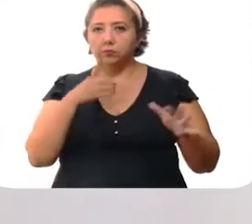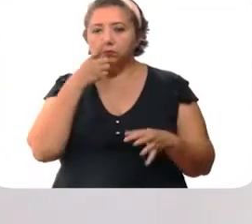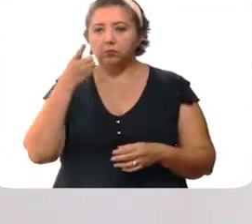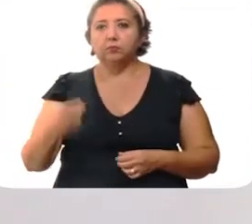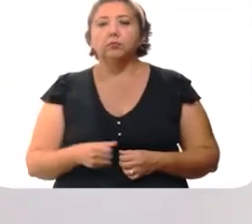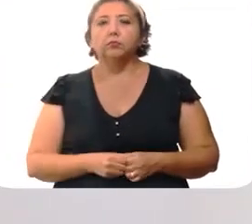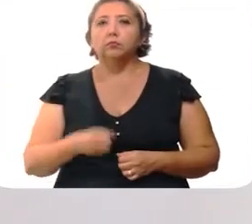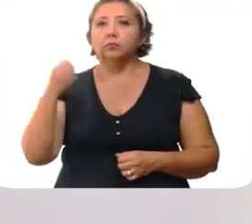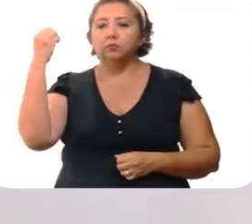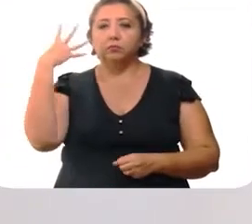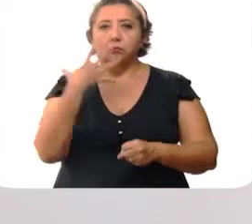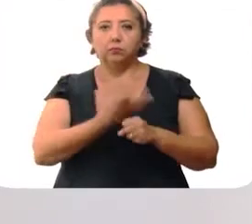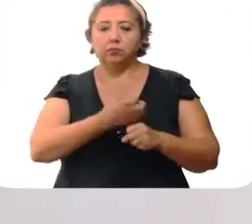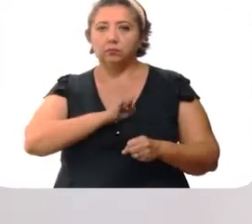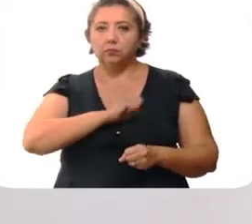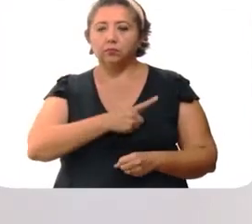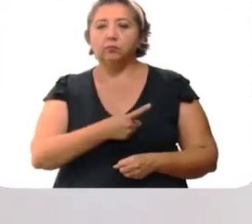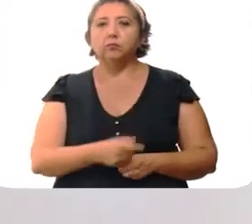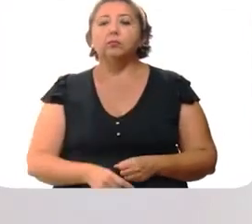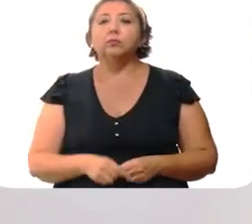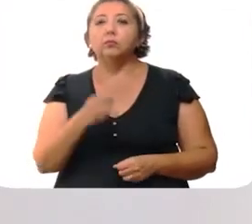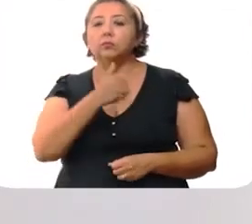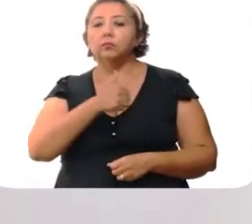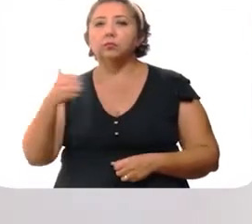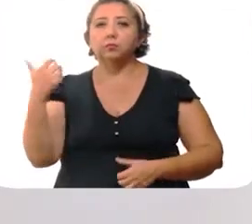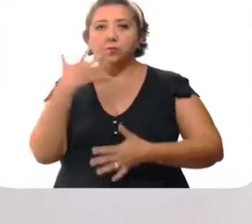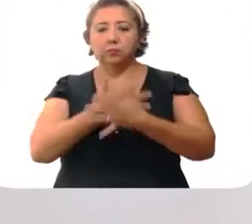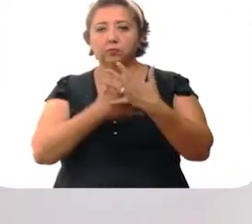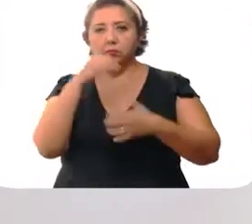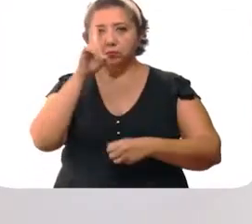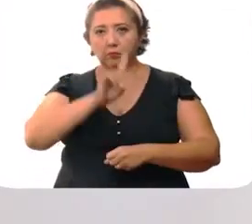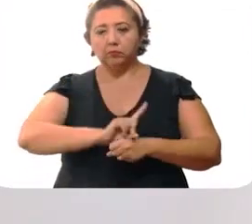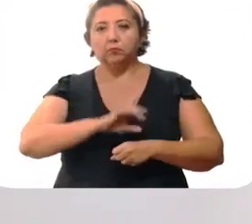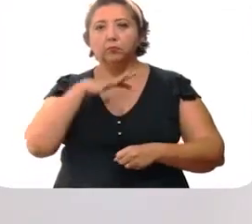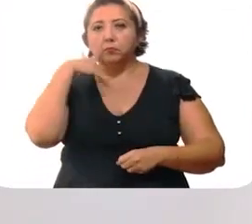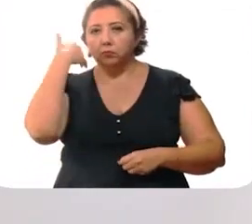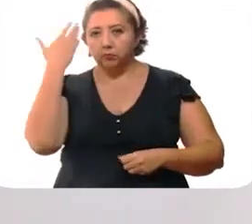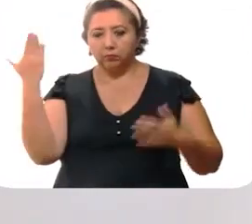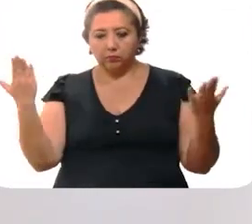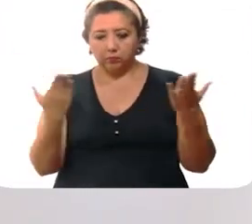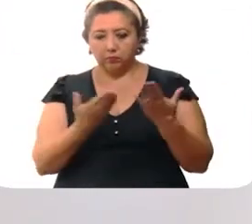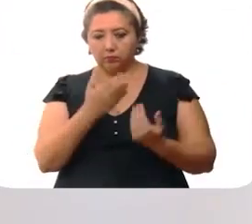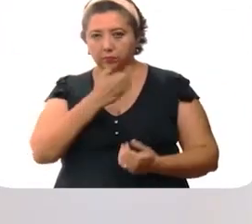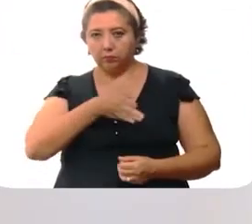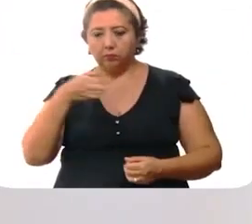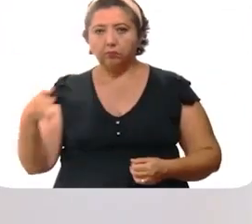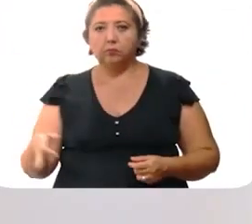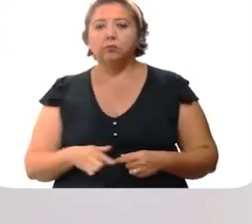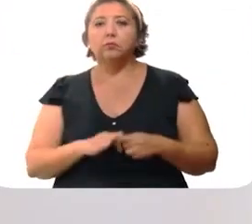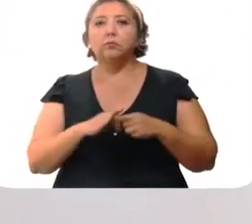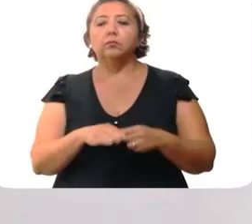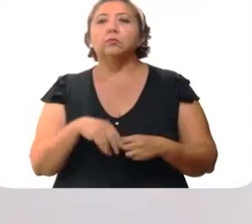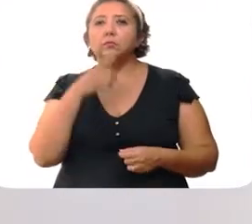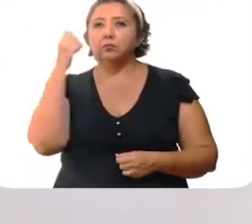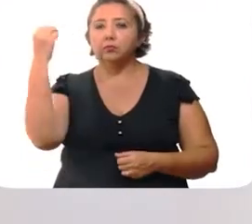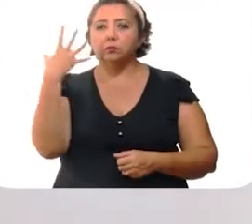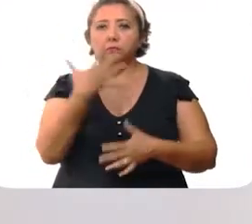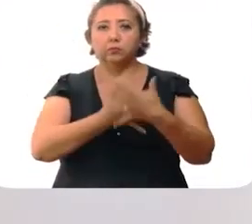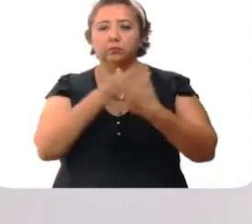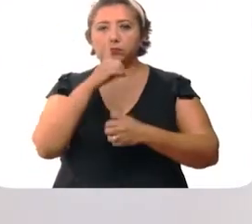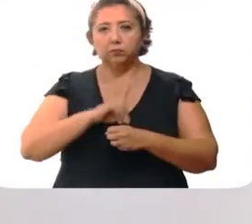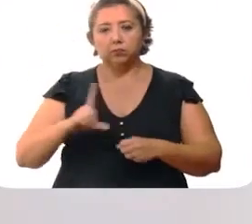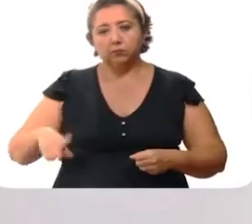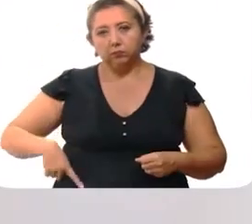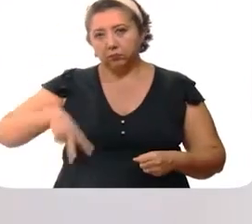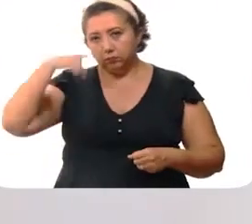el Semáforo Estatal de Salud se va a dar a conocer cada 15 días con la finalidad de homologar fechas de presentación con el semáforo quincenal del